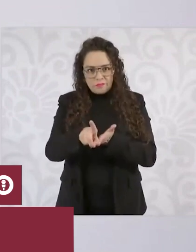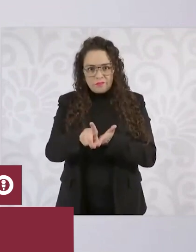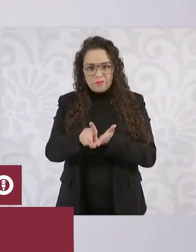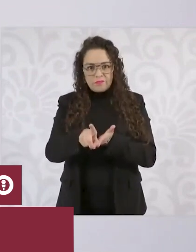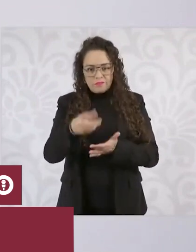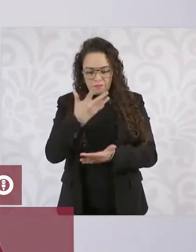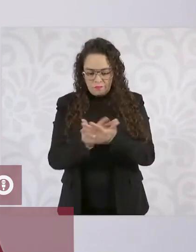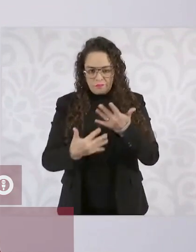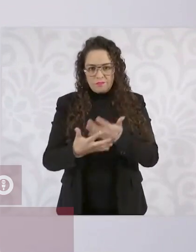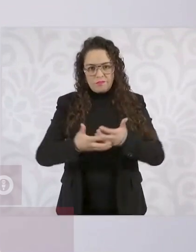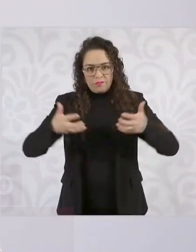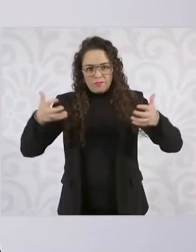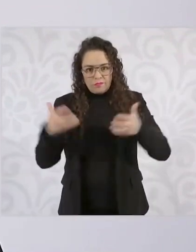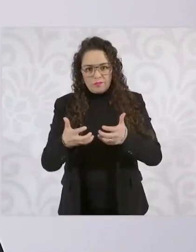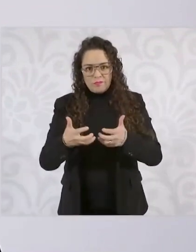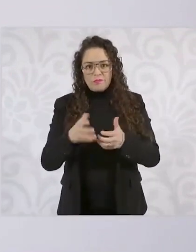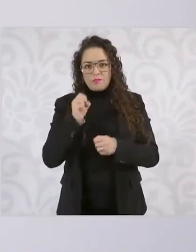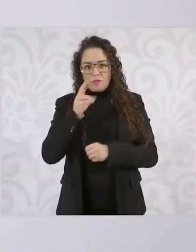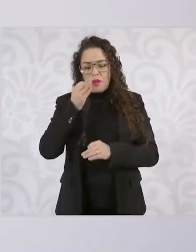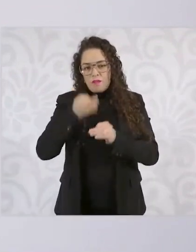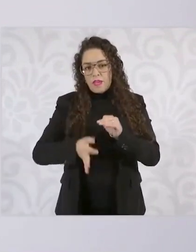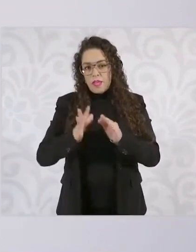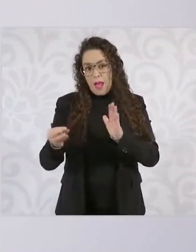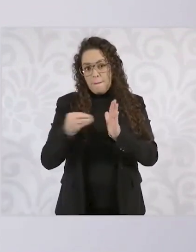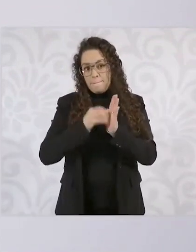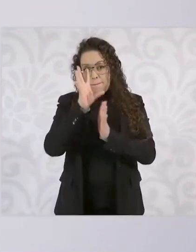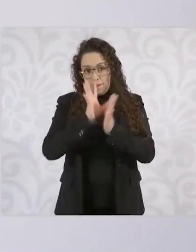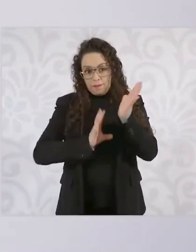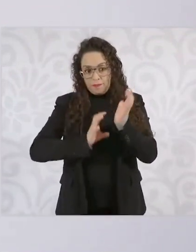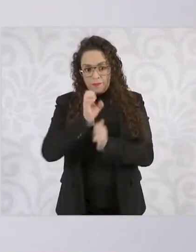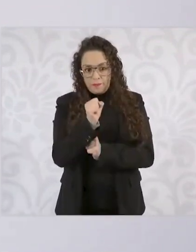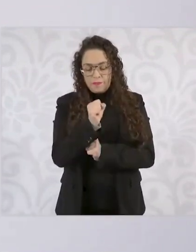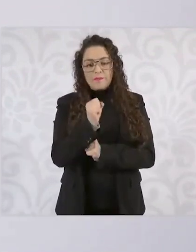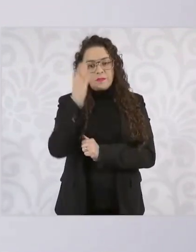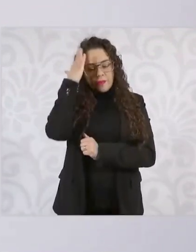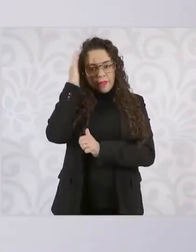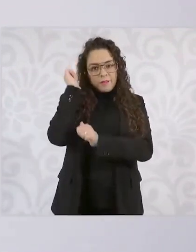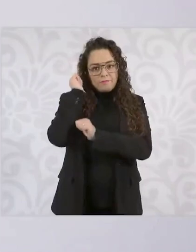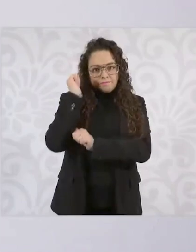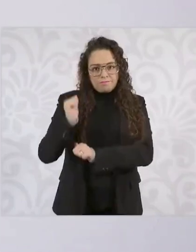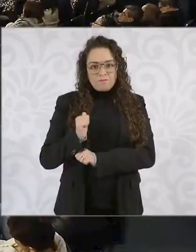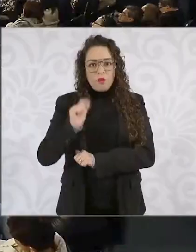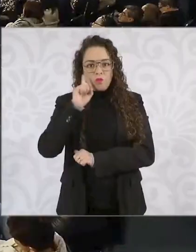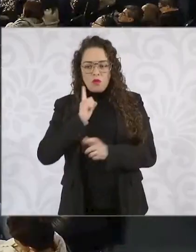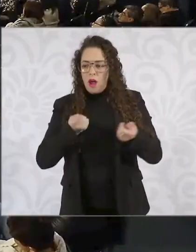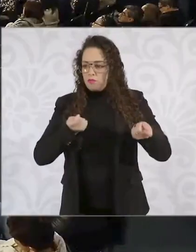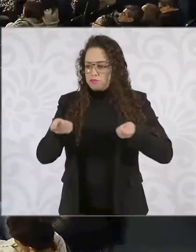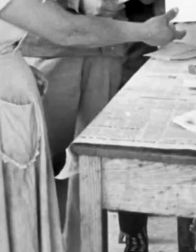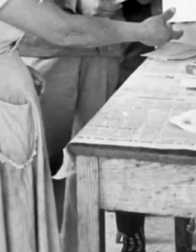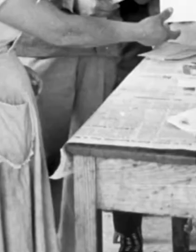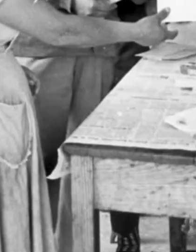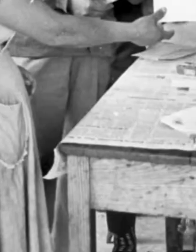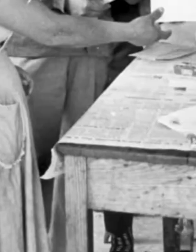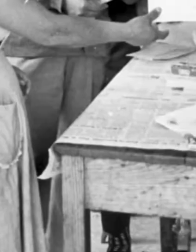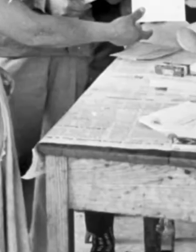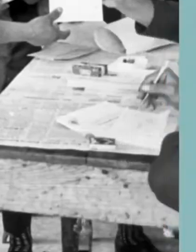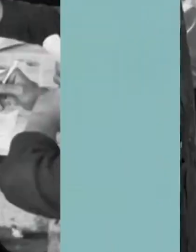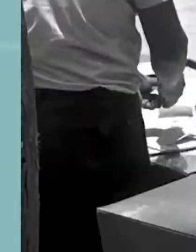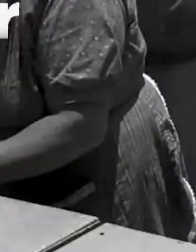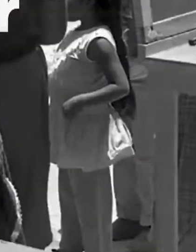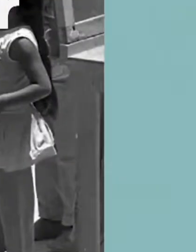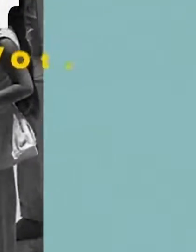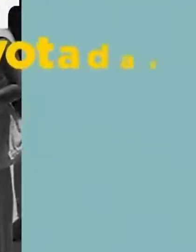había habido el este número de mujeres al frente de entidades en nuestro país sicom